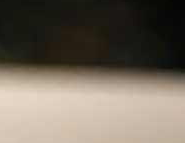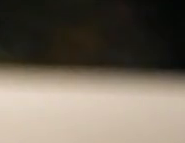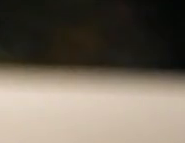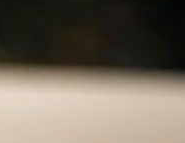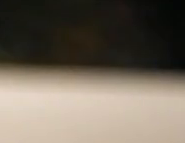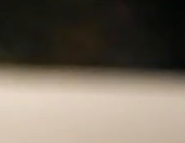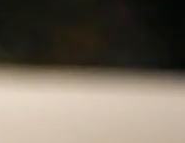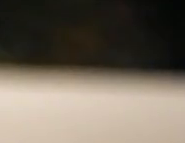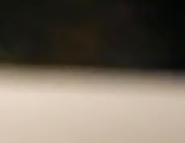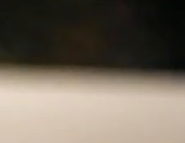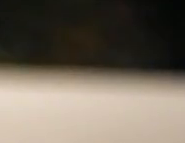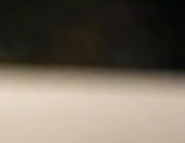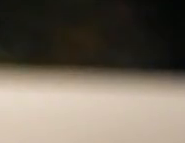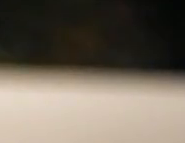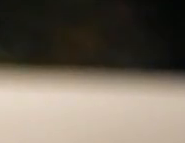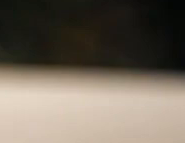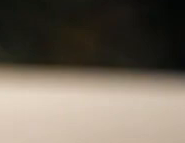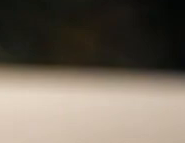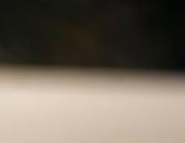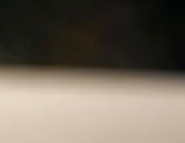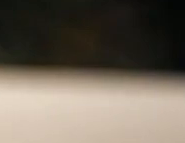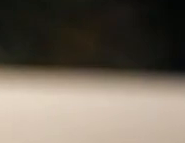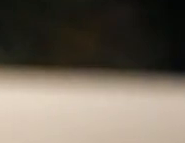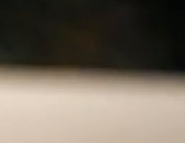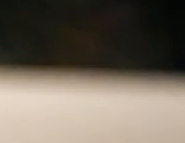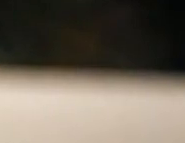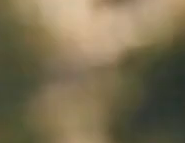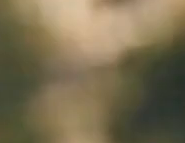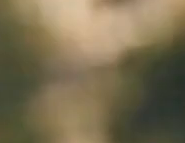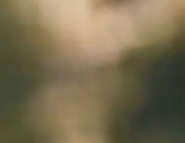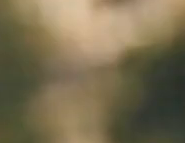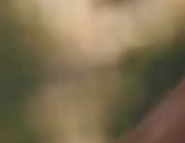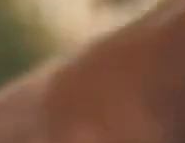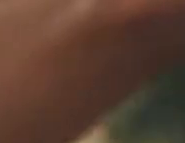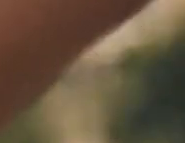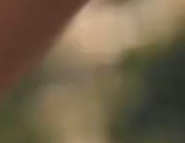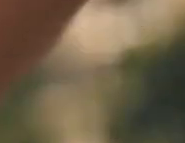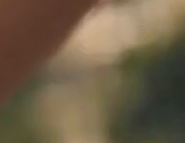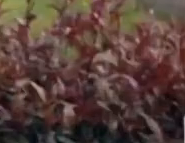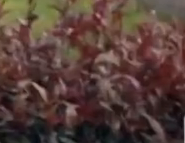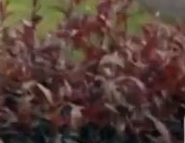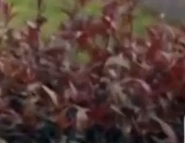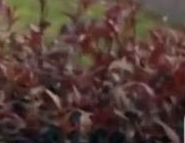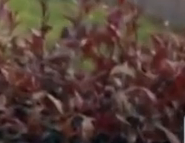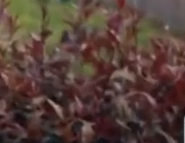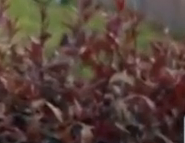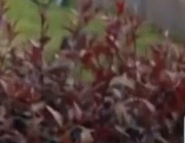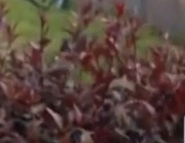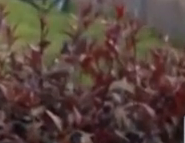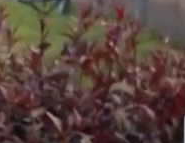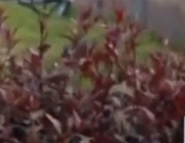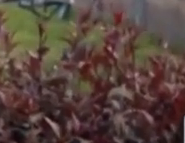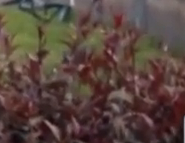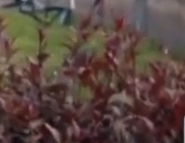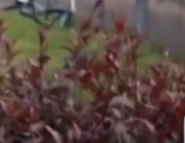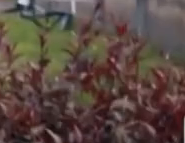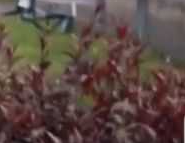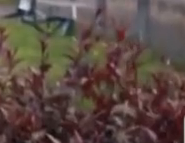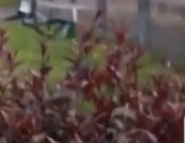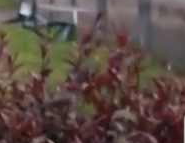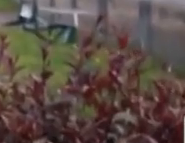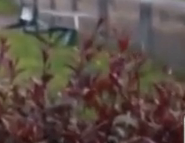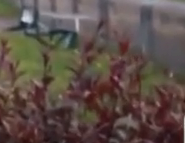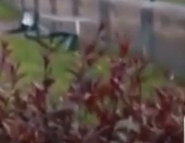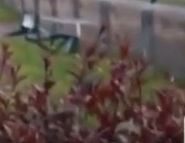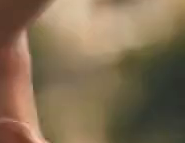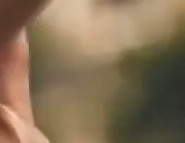Fernanda está equivocada. Vamos a hacerles un videito para contarles cómo es el tema. Hey chicos, ofertas de estudio pueden encontrar